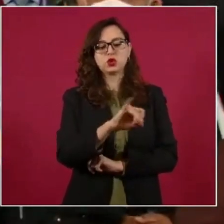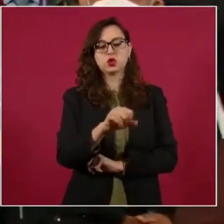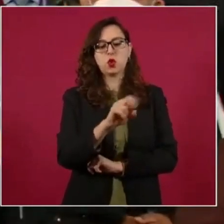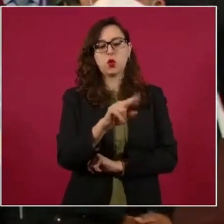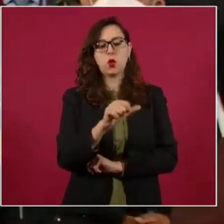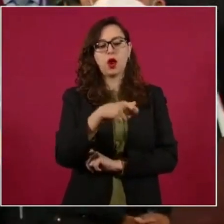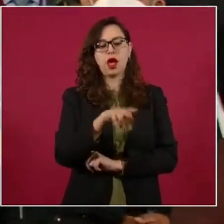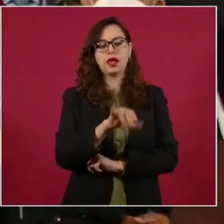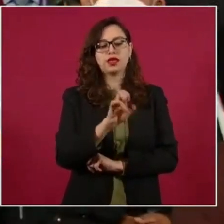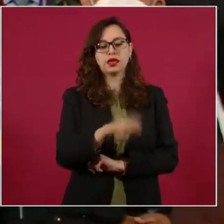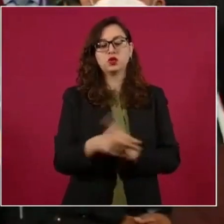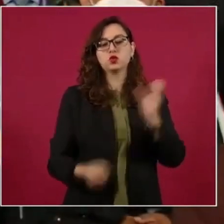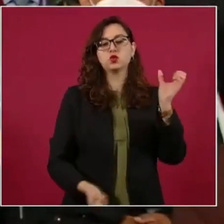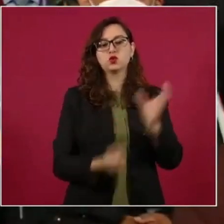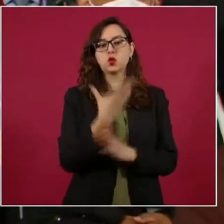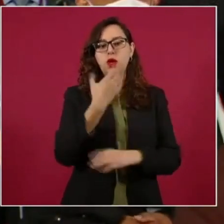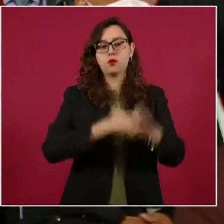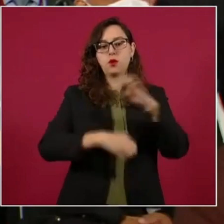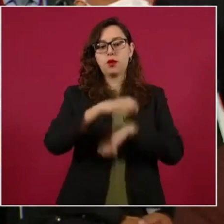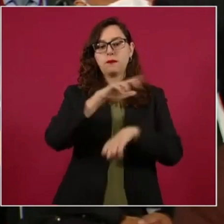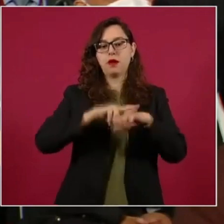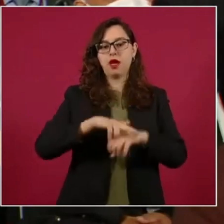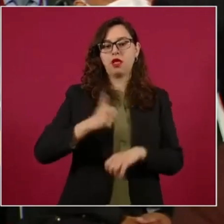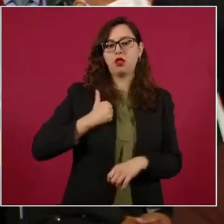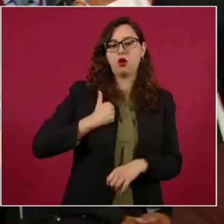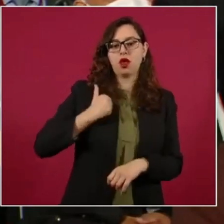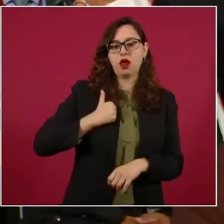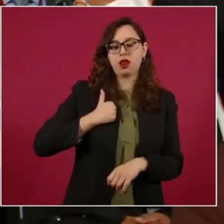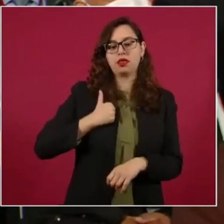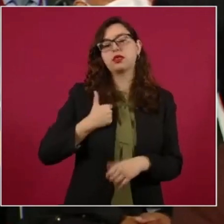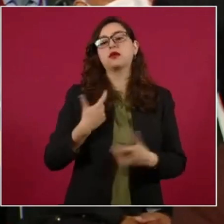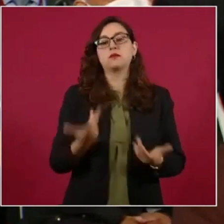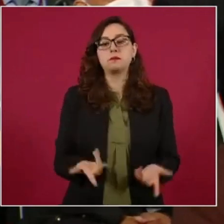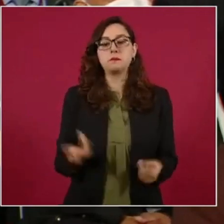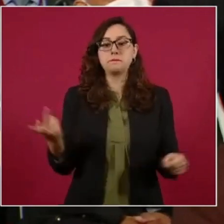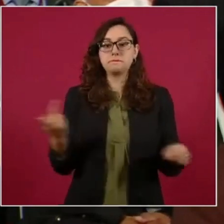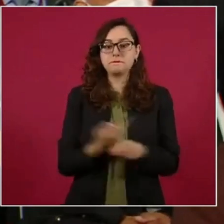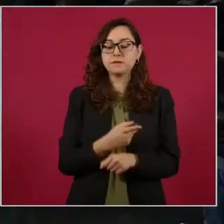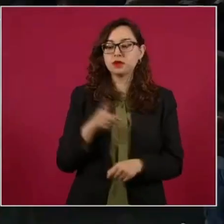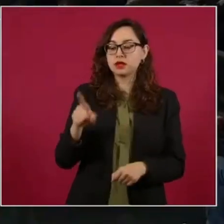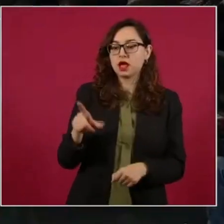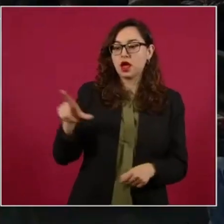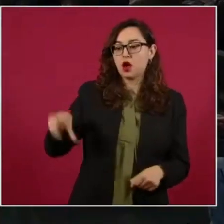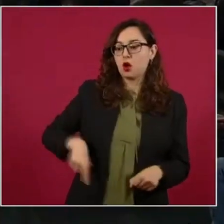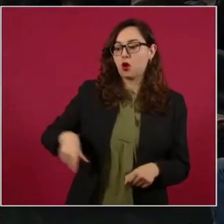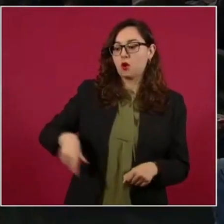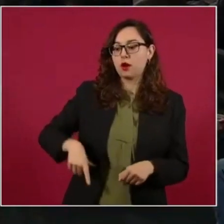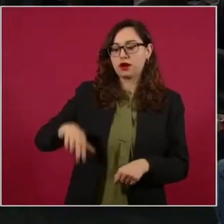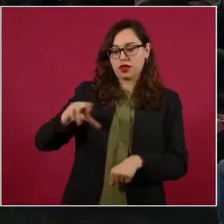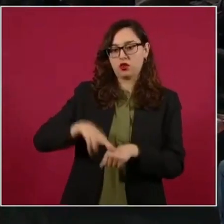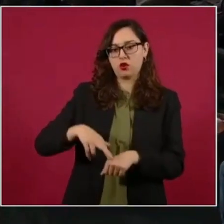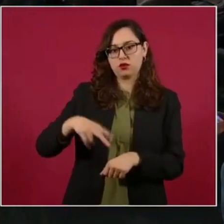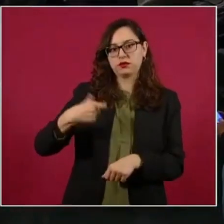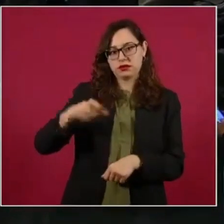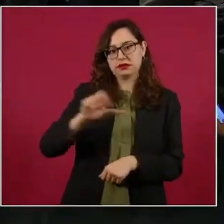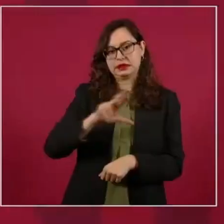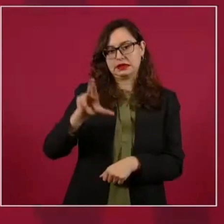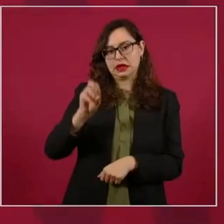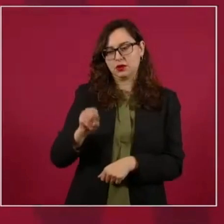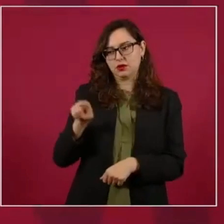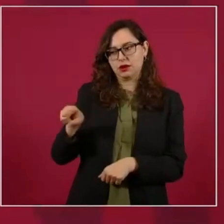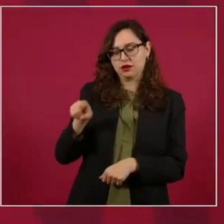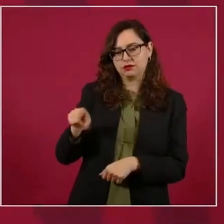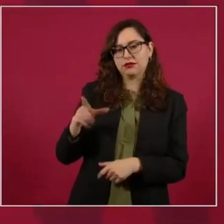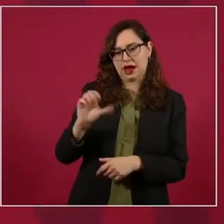¿tiene alguna encomienda en especial el hoy todavía gobernador de Quintana Roo, señor presidente? Sí,